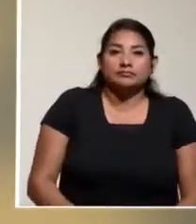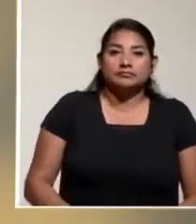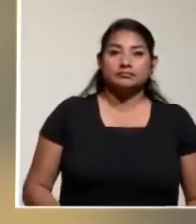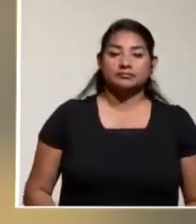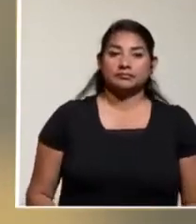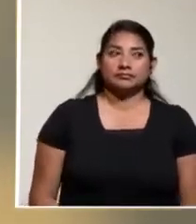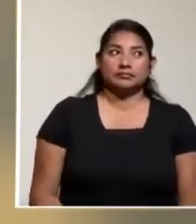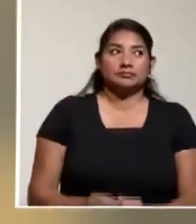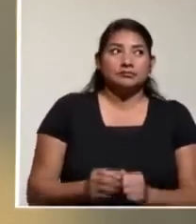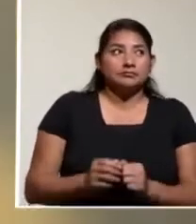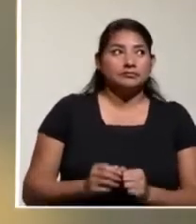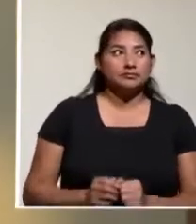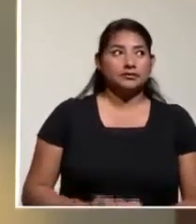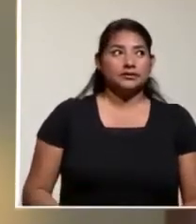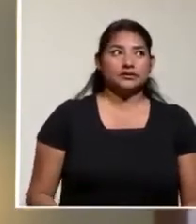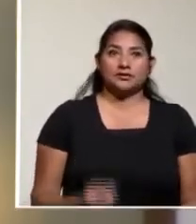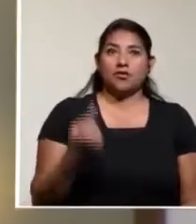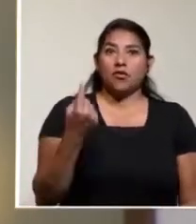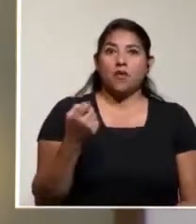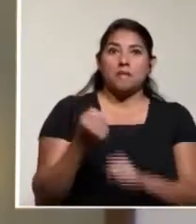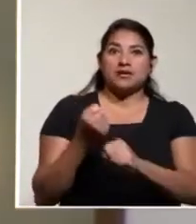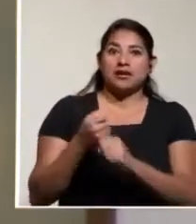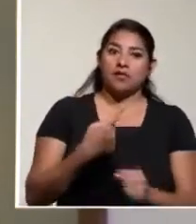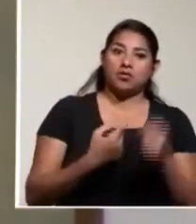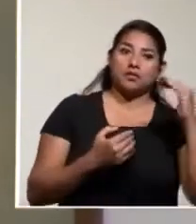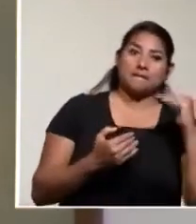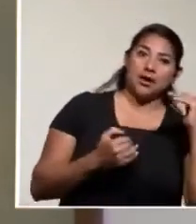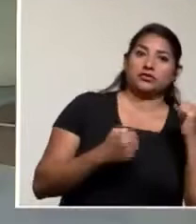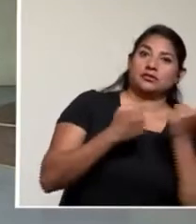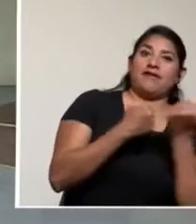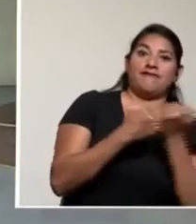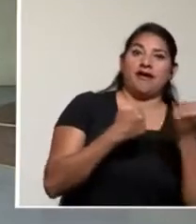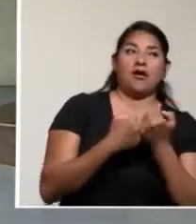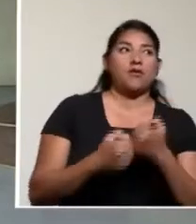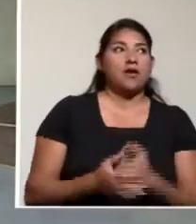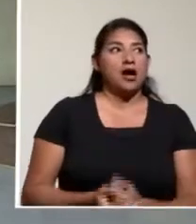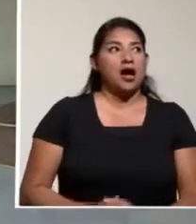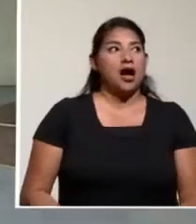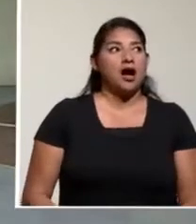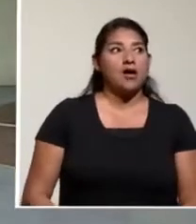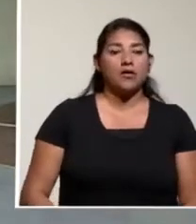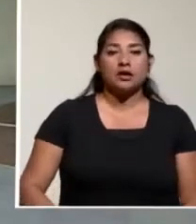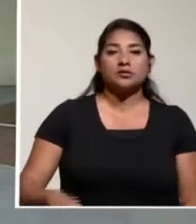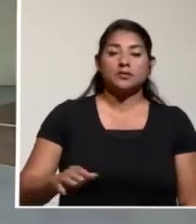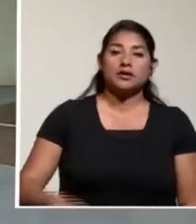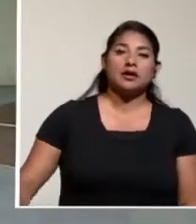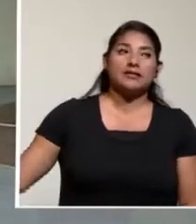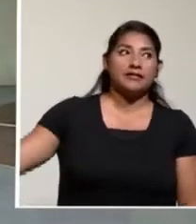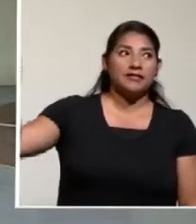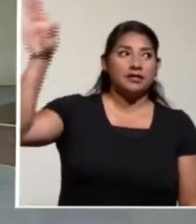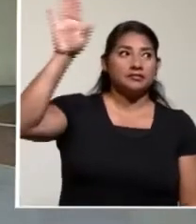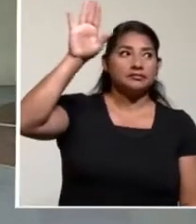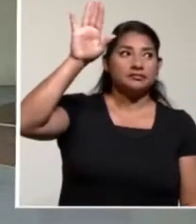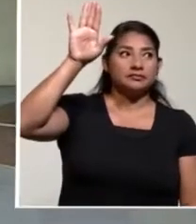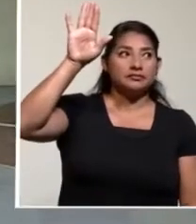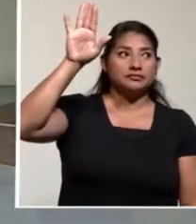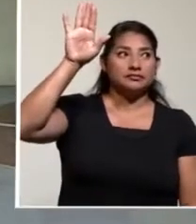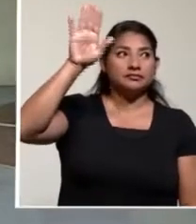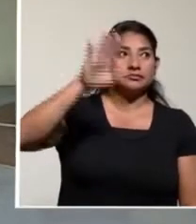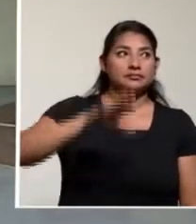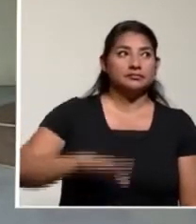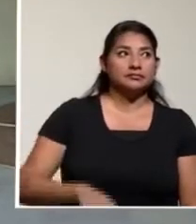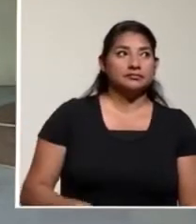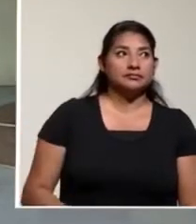más grande que el otro, ¿verdad? Ay, sí, se imaginan. Y ahora, una extremidad superior, arriba, abajo, arriba,